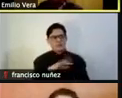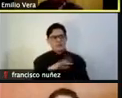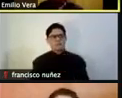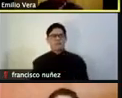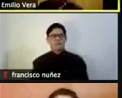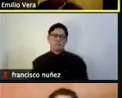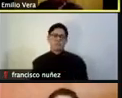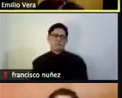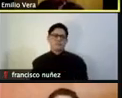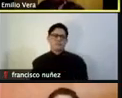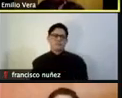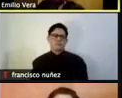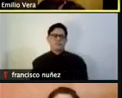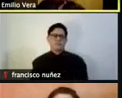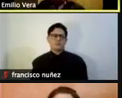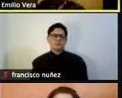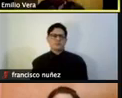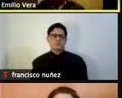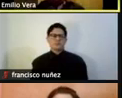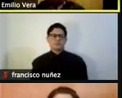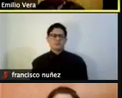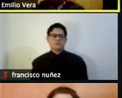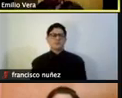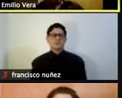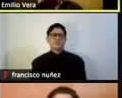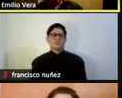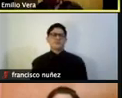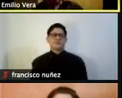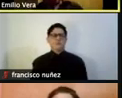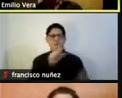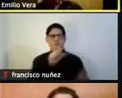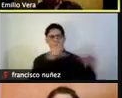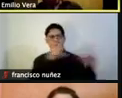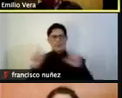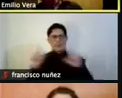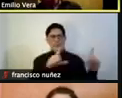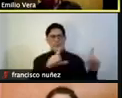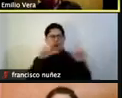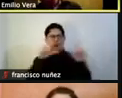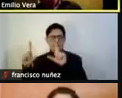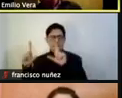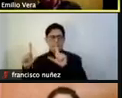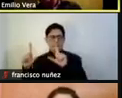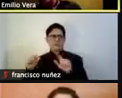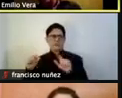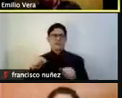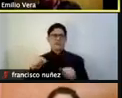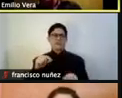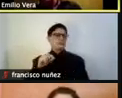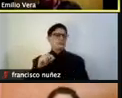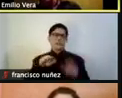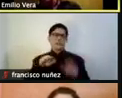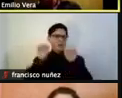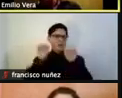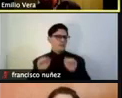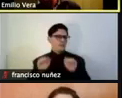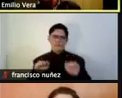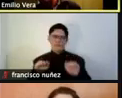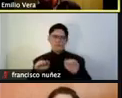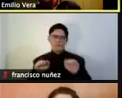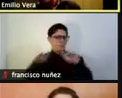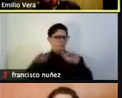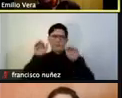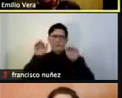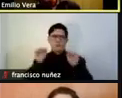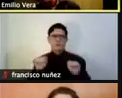Bueno, más imágenes del margen chileno. La misma cosa, siempre se ve como esto, ¿no es cierto? La fosa